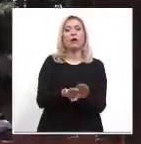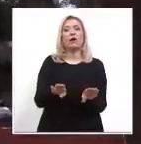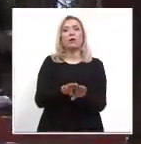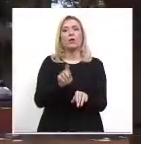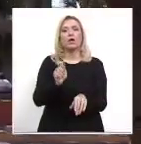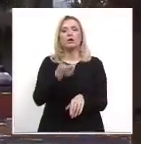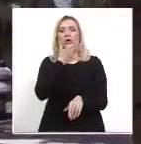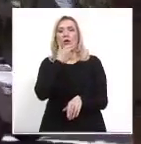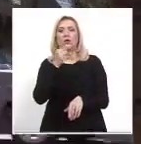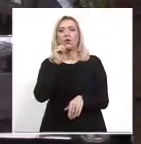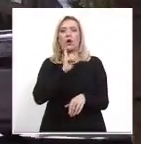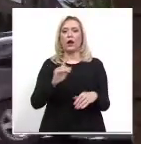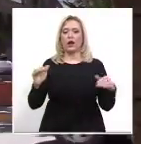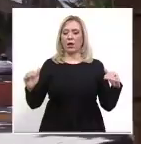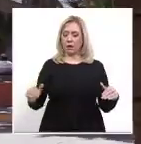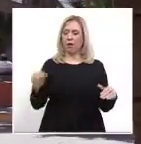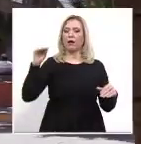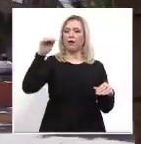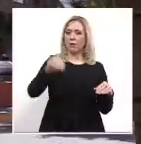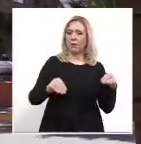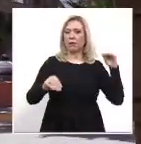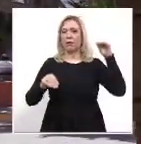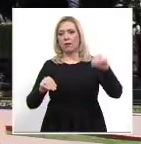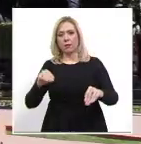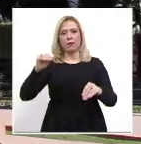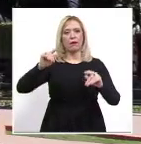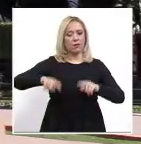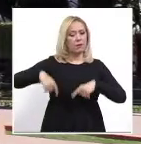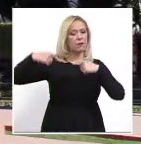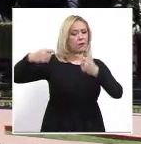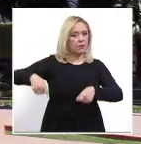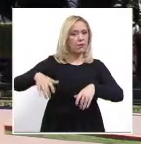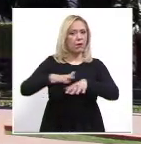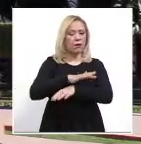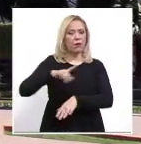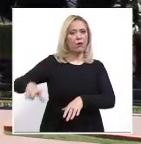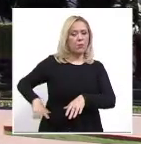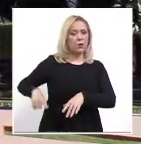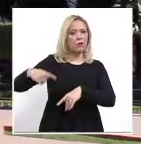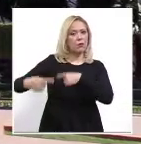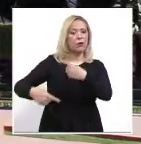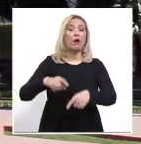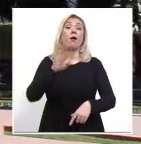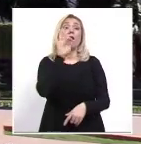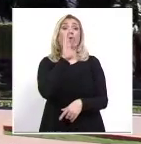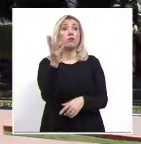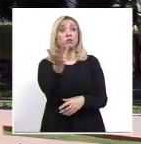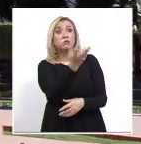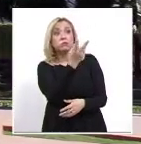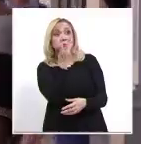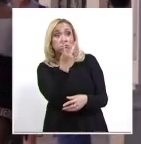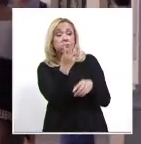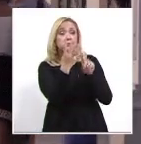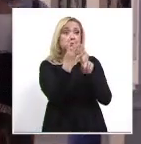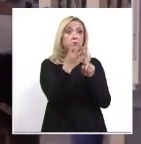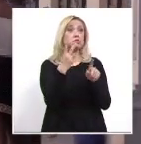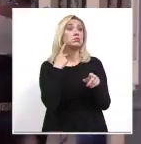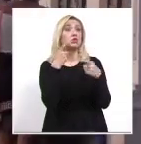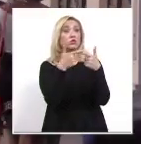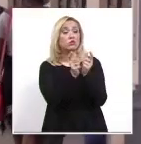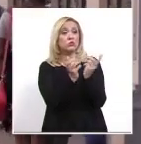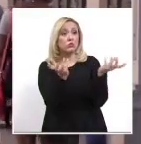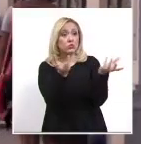géneros por período, y las que regulan el gobierno de coalición y la Defensoría de Derechos